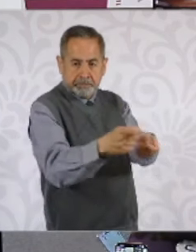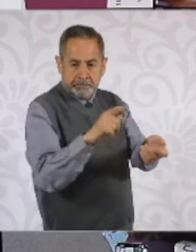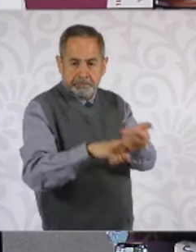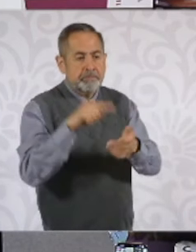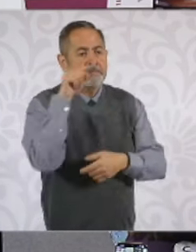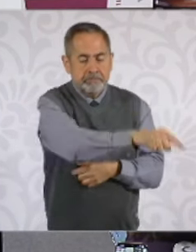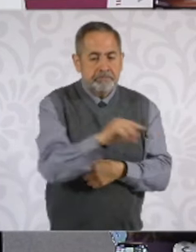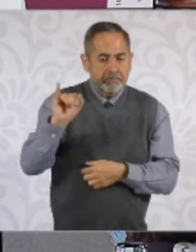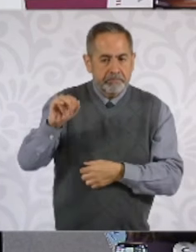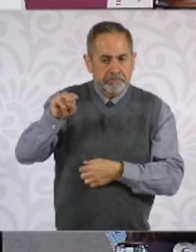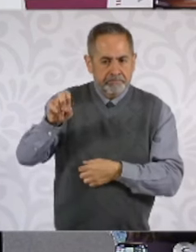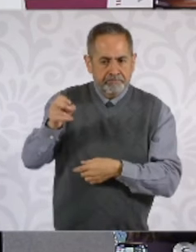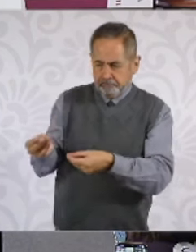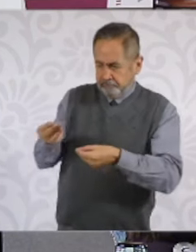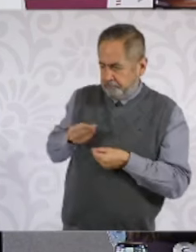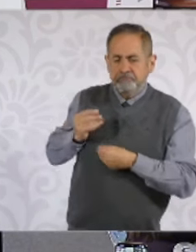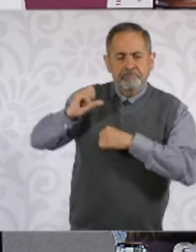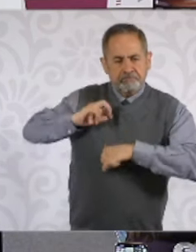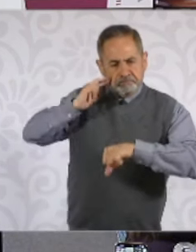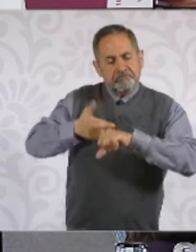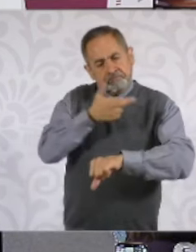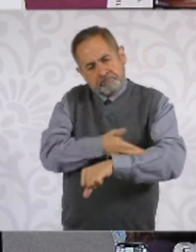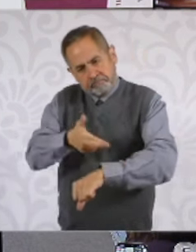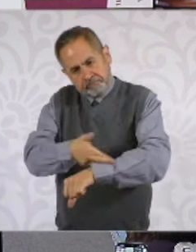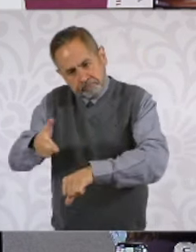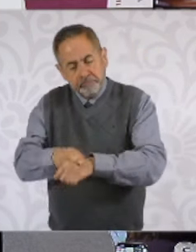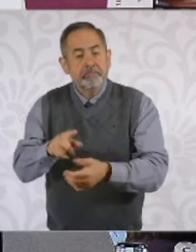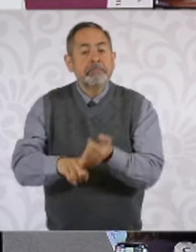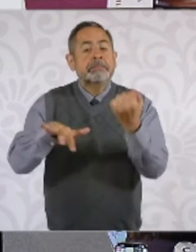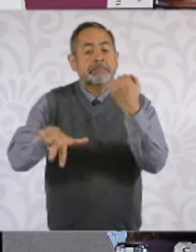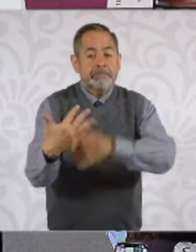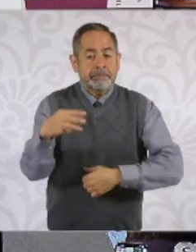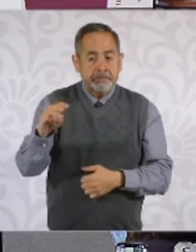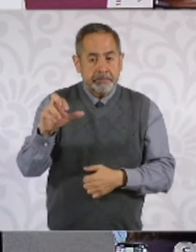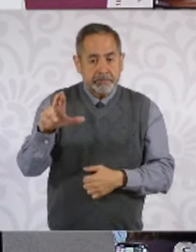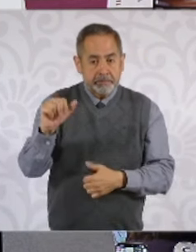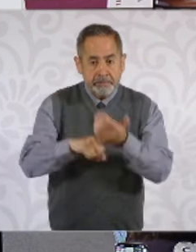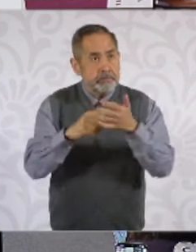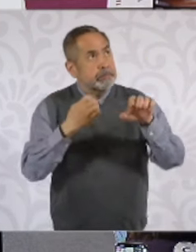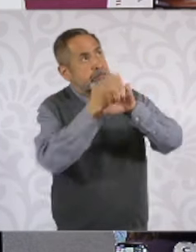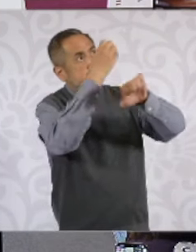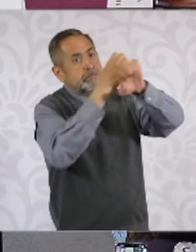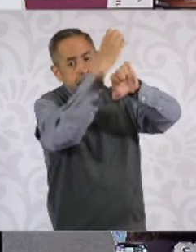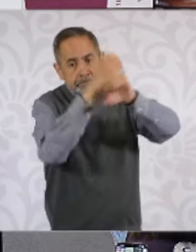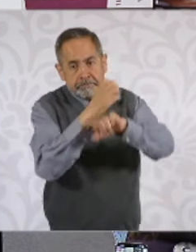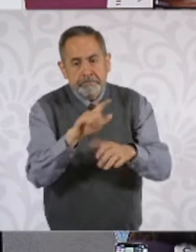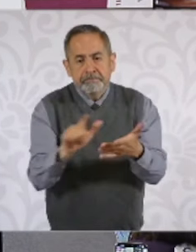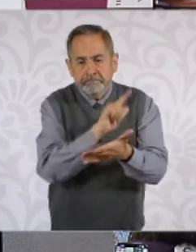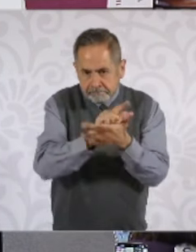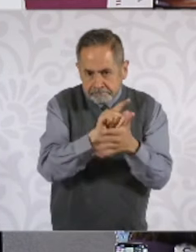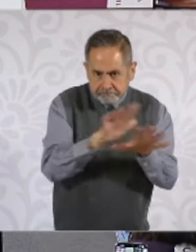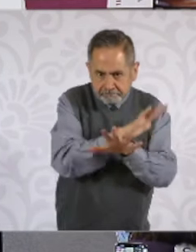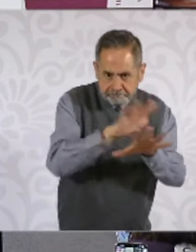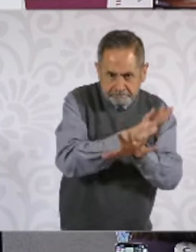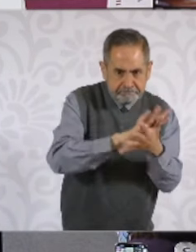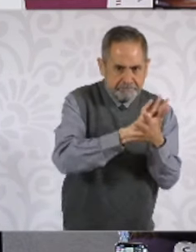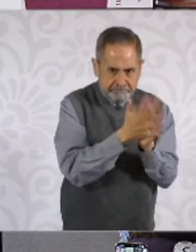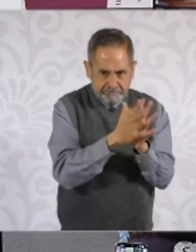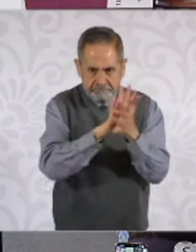del 15 de marzo, los congresos estatales deberán aprobar cambios a sus leyes locales para adoptar la